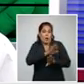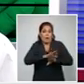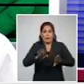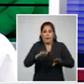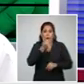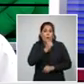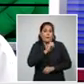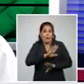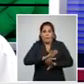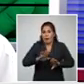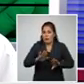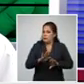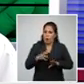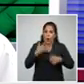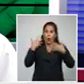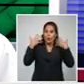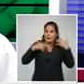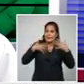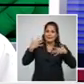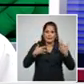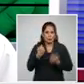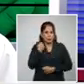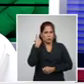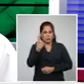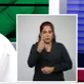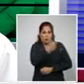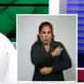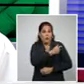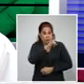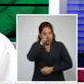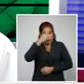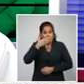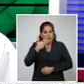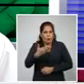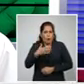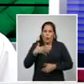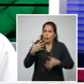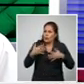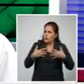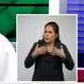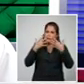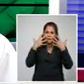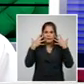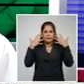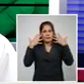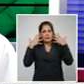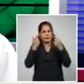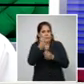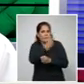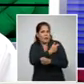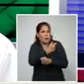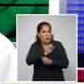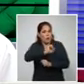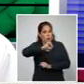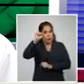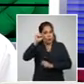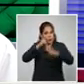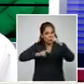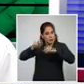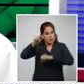primer contento soy yo. Y además contento, feliz por lo que han logrado nuestros